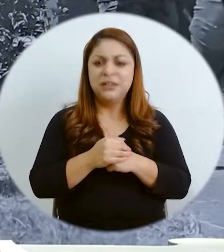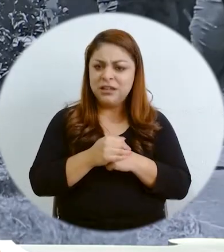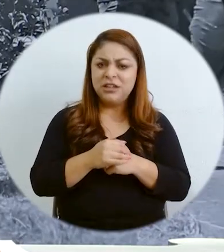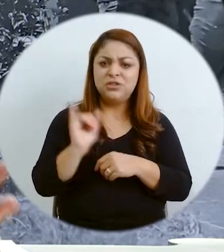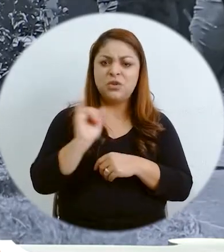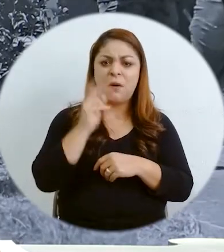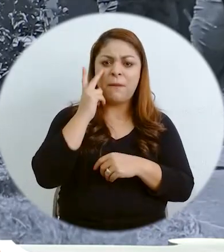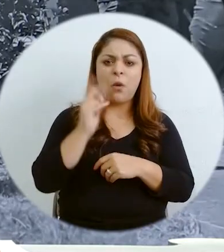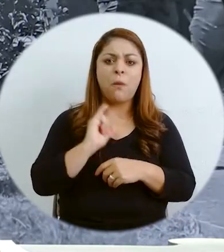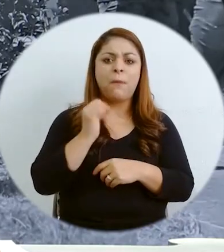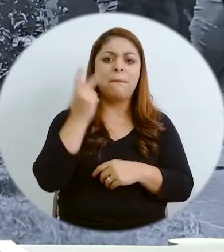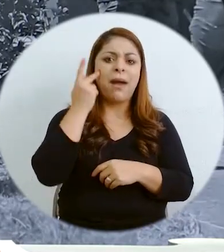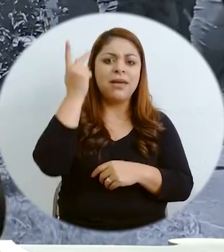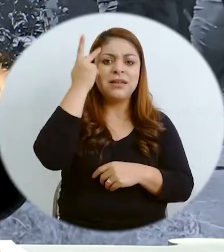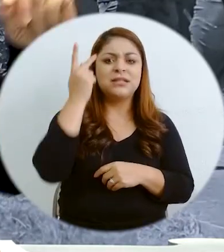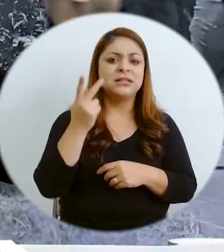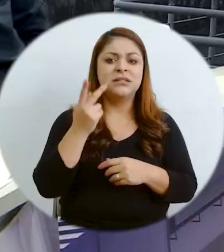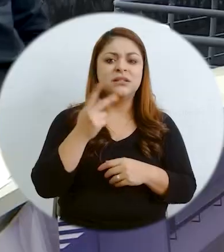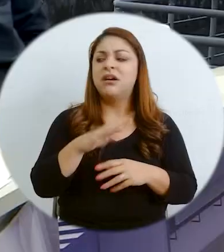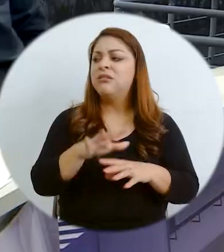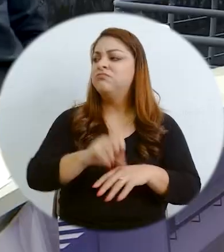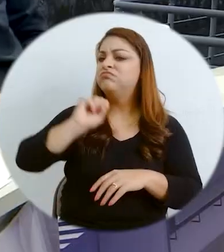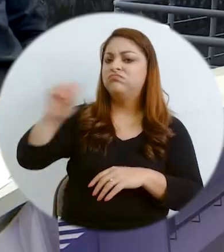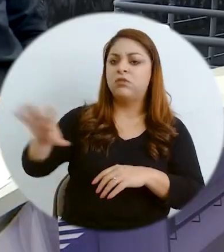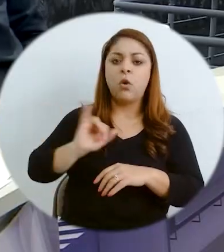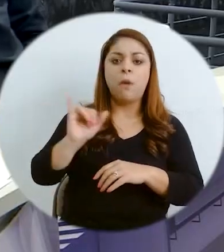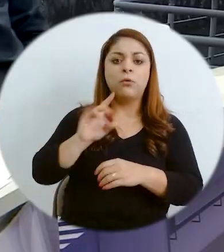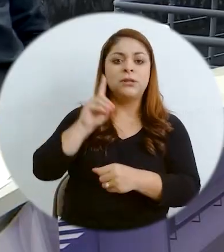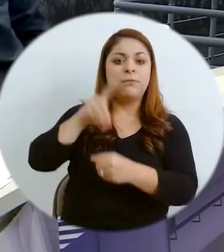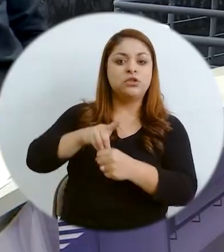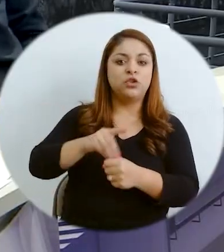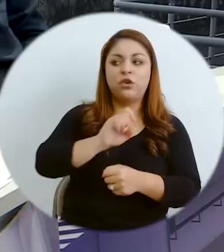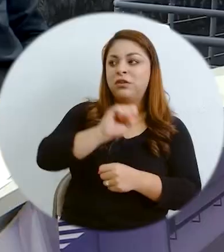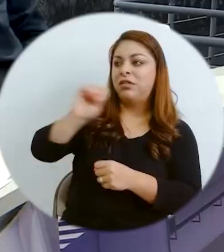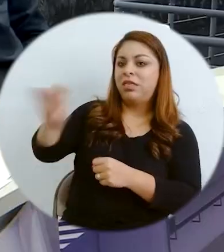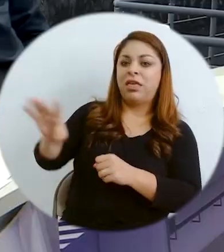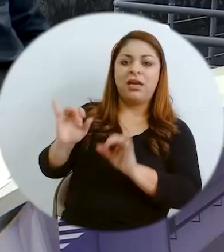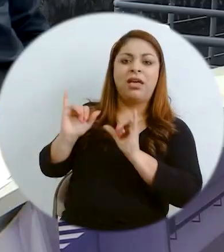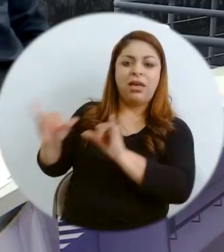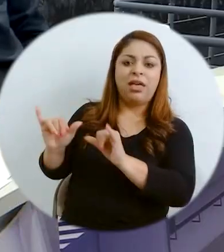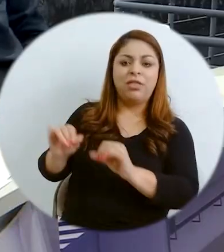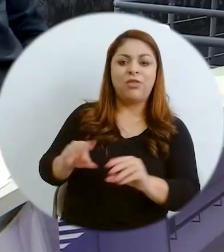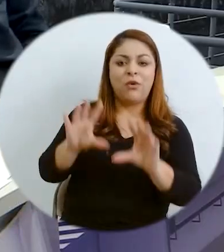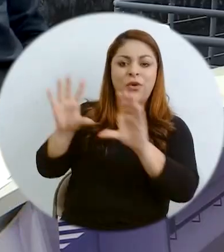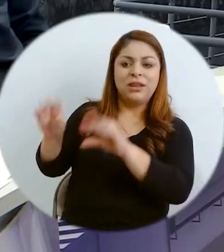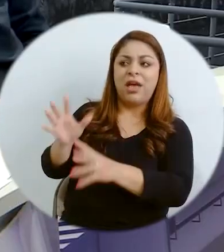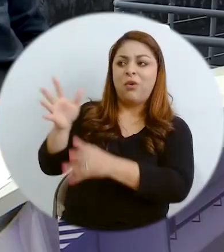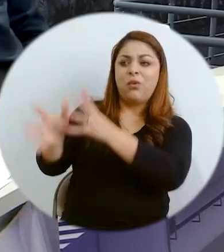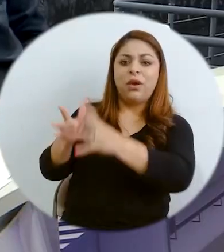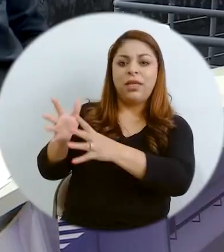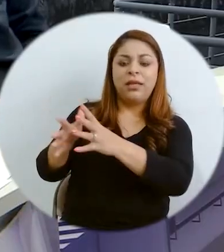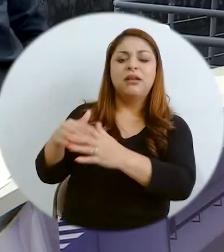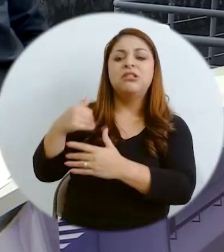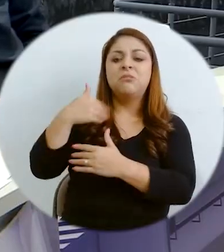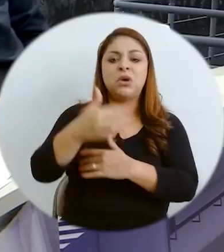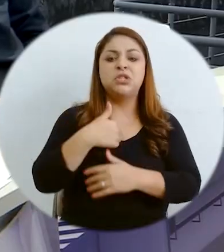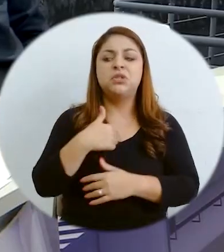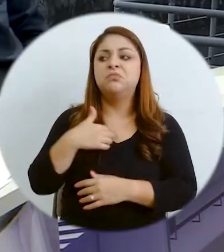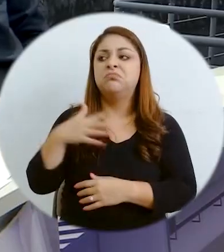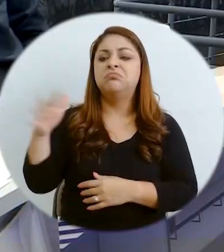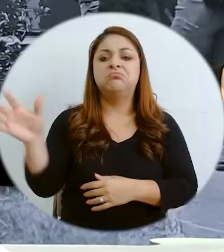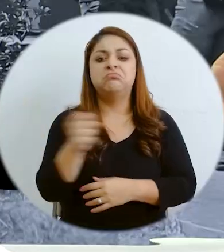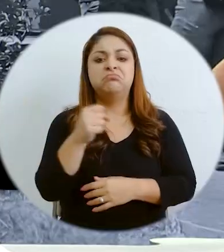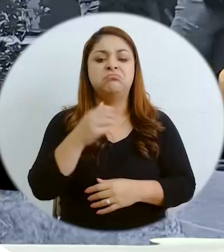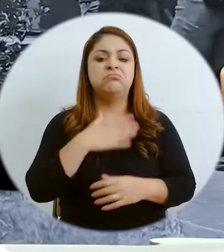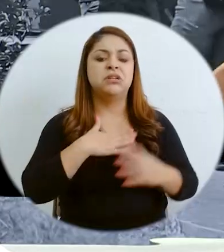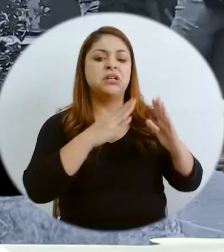Los ven como un depósito, un lugar donde voy, deposito a los chicos y chicas para que los cuiden todo el día y luego